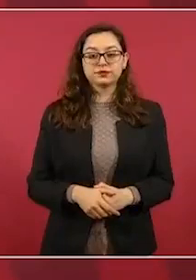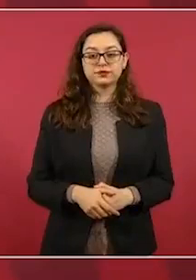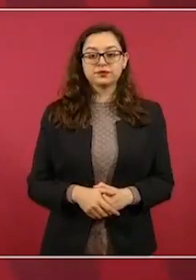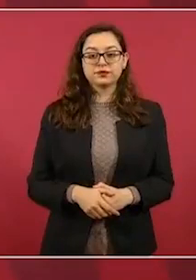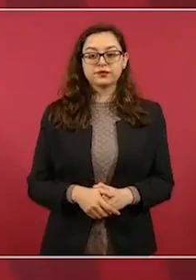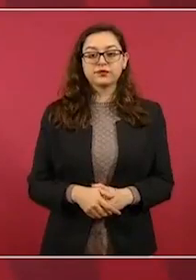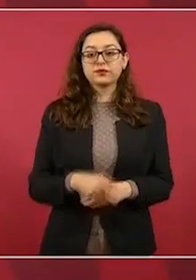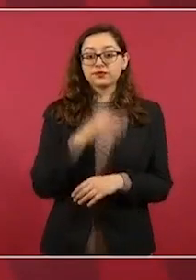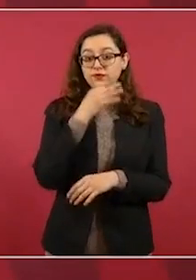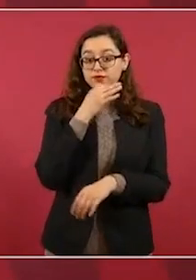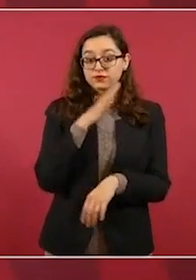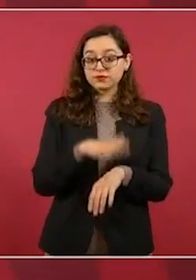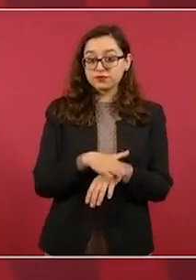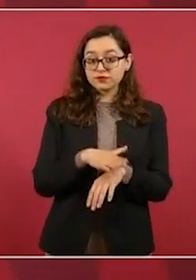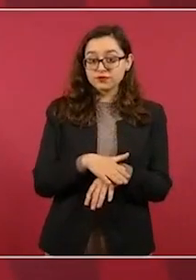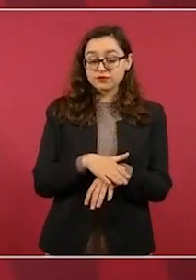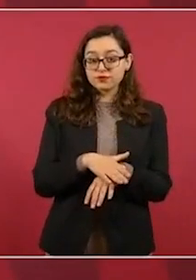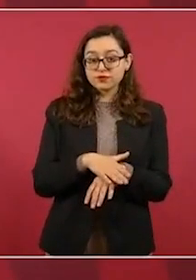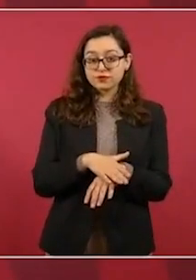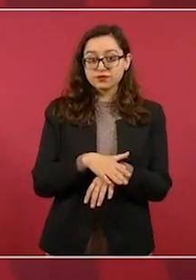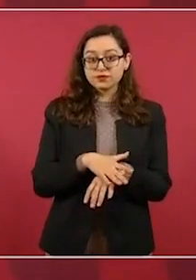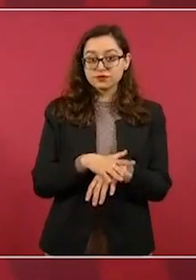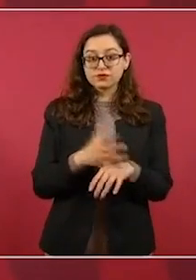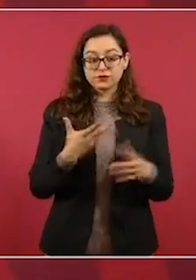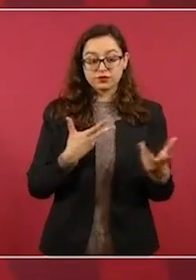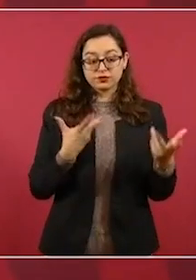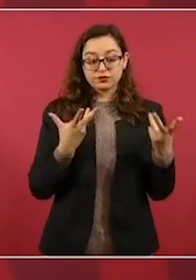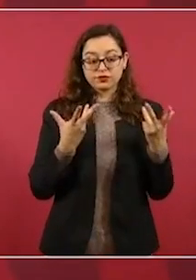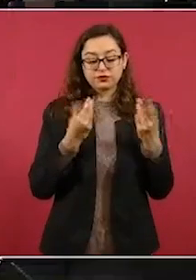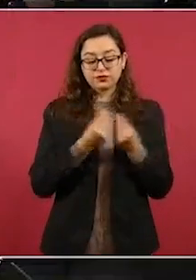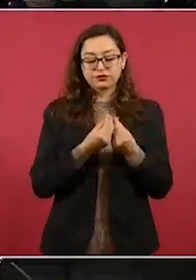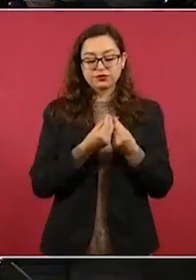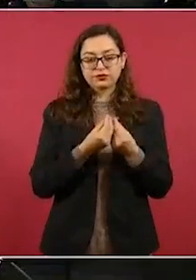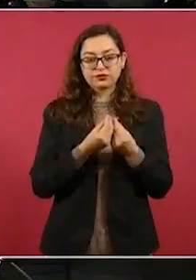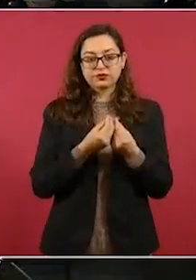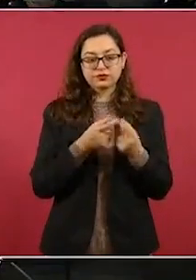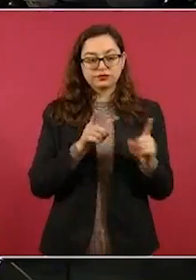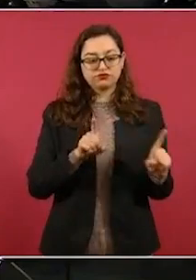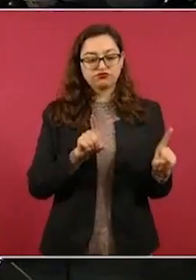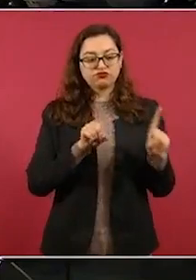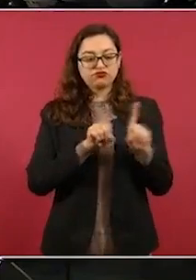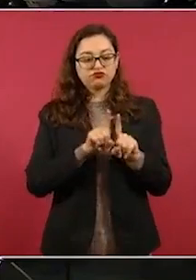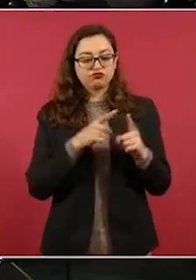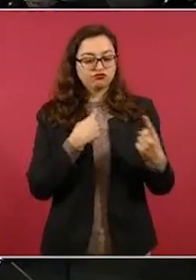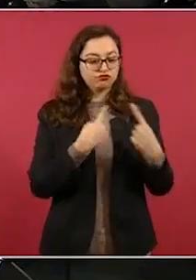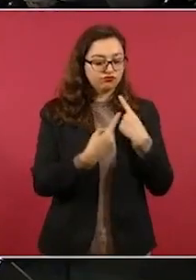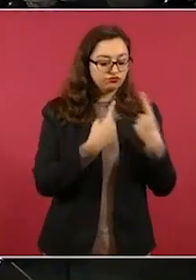les adelanto que viene en reunión bilateral bilateral